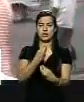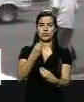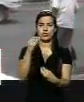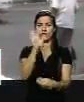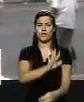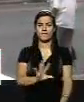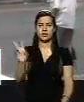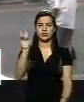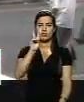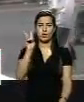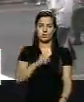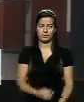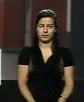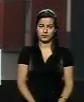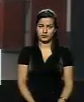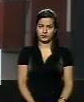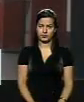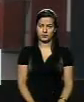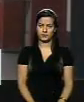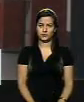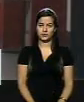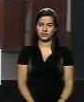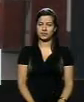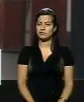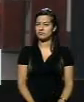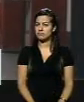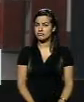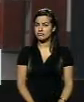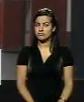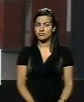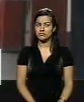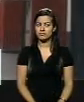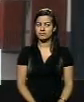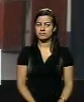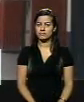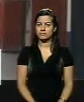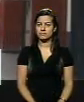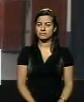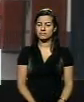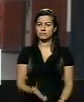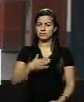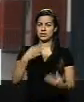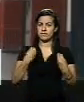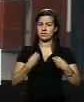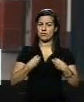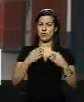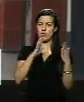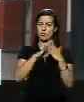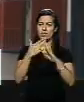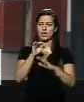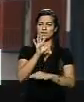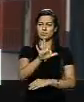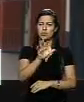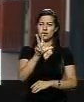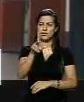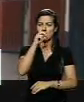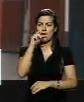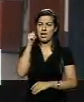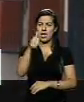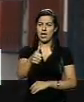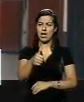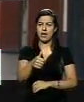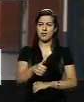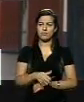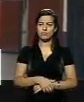nacional, estadual y municipal. Vivo en la comunidad hace 53 años y los medios alternativos, el rol que deben